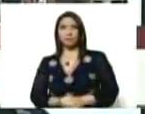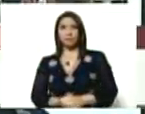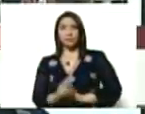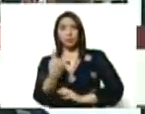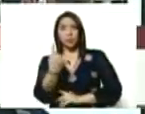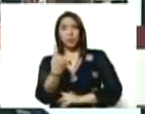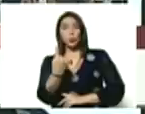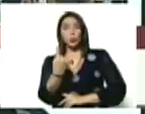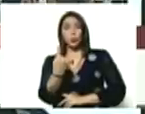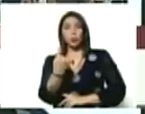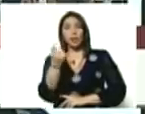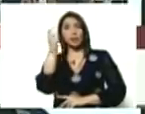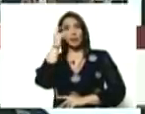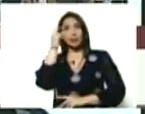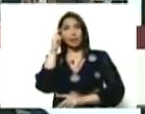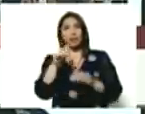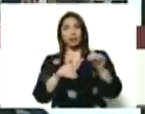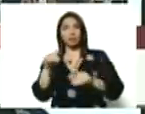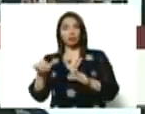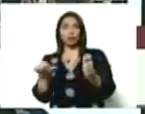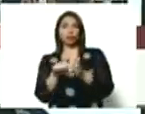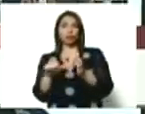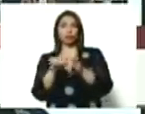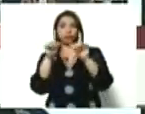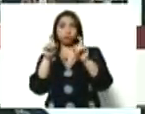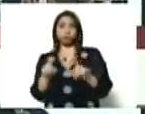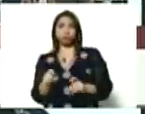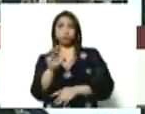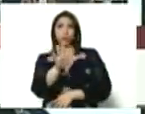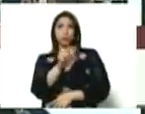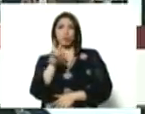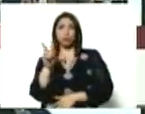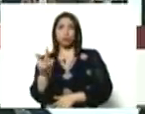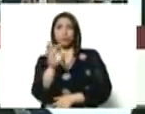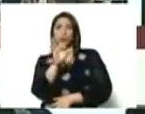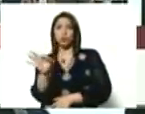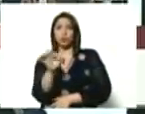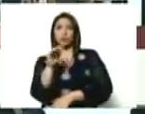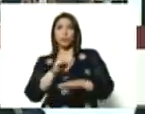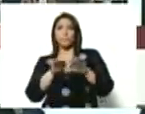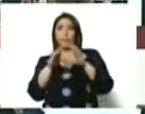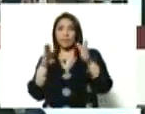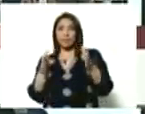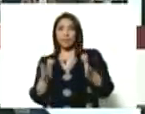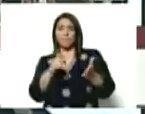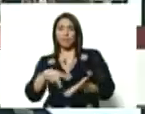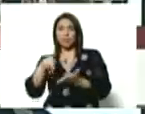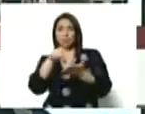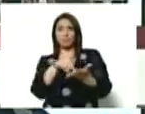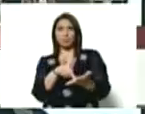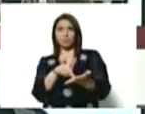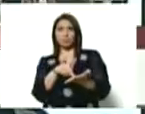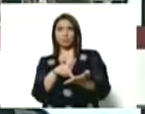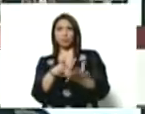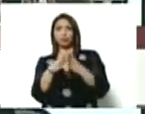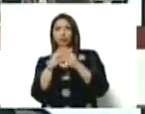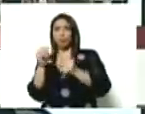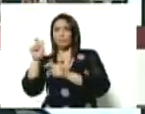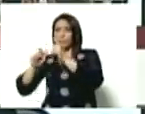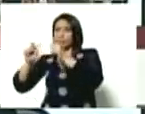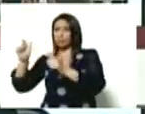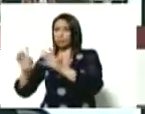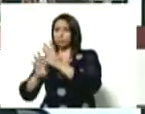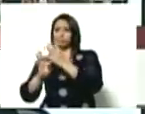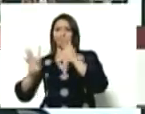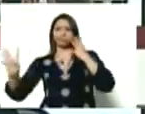día de elección, donde se audita el 52% de las mesas electorales con la participación de las electoras,